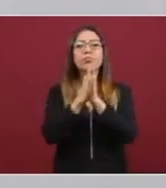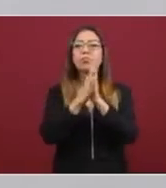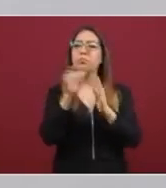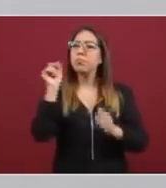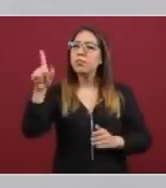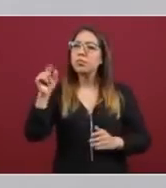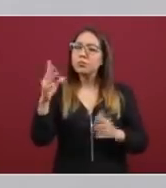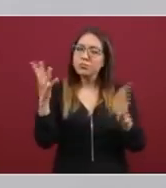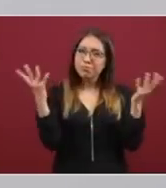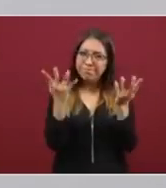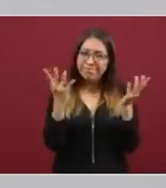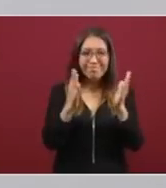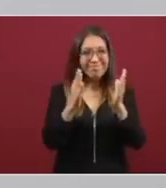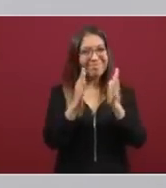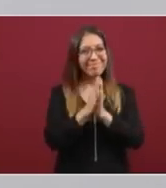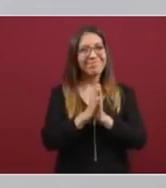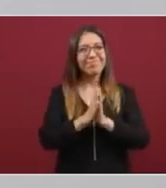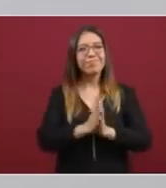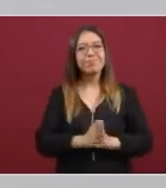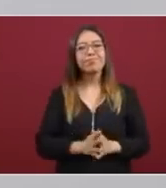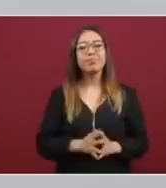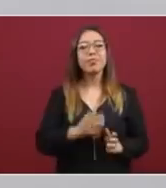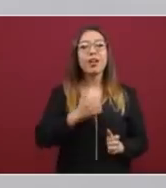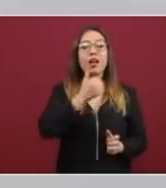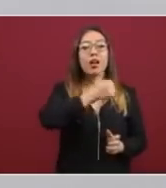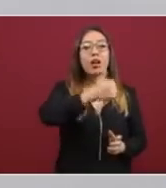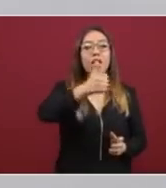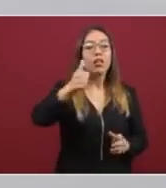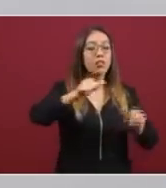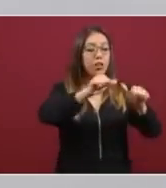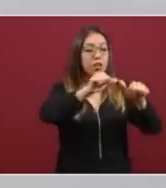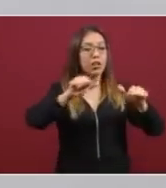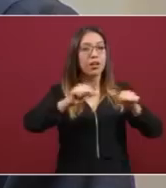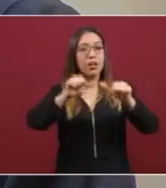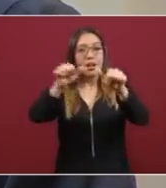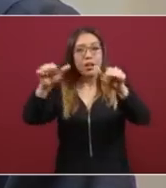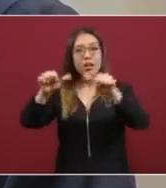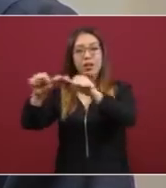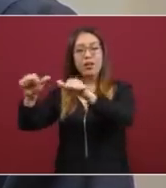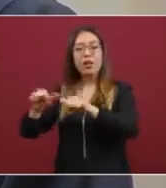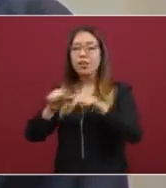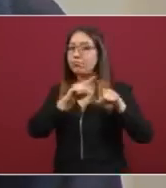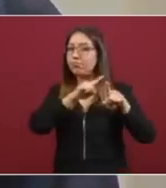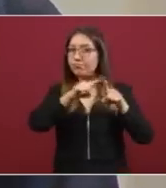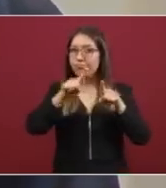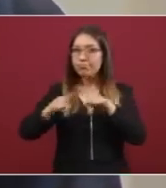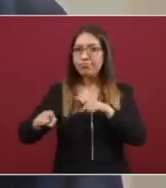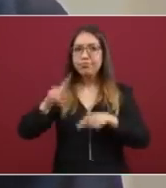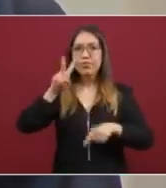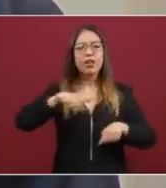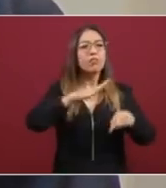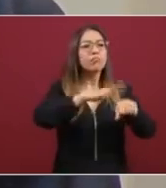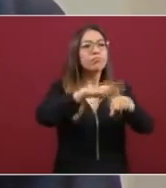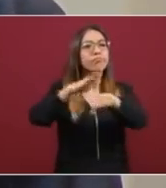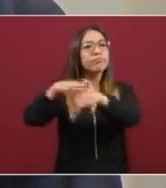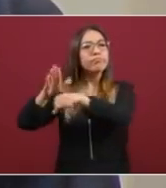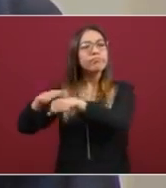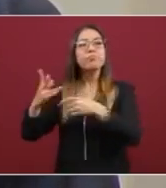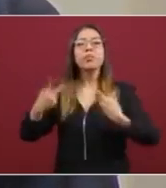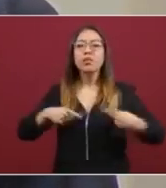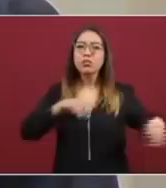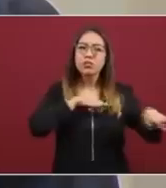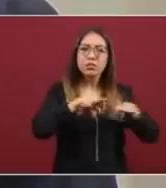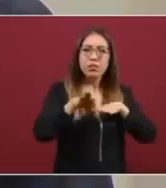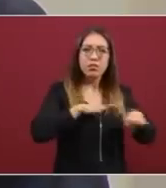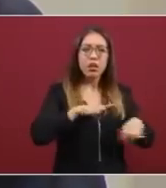mismo en cada una de sus áreas, que se convoque a los trabajadores para que